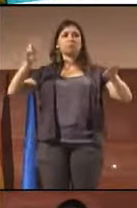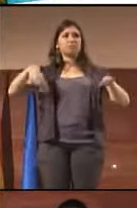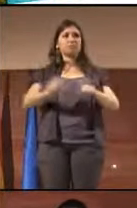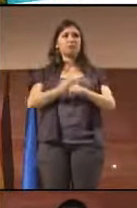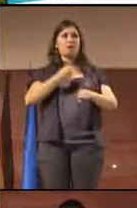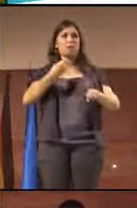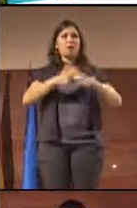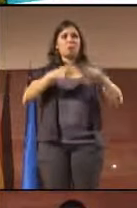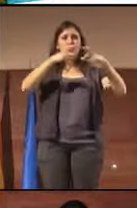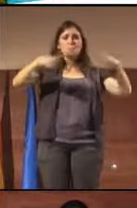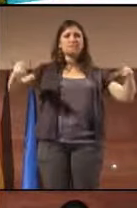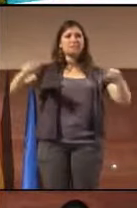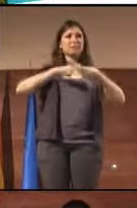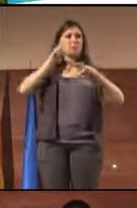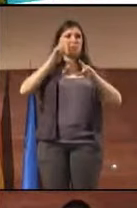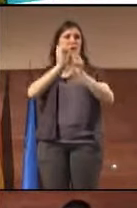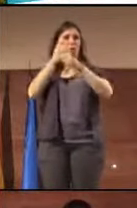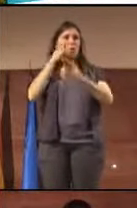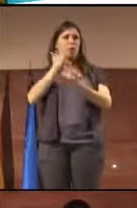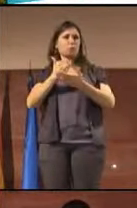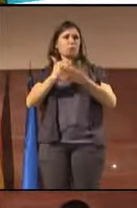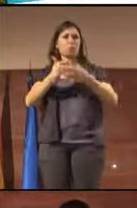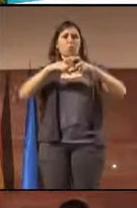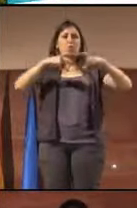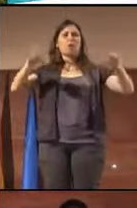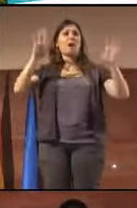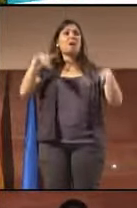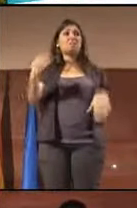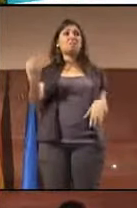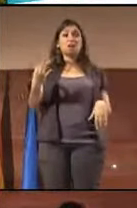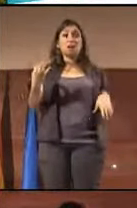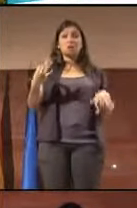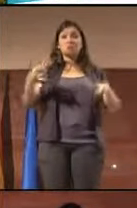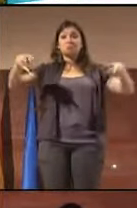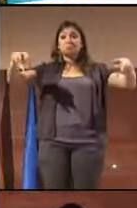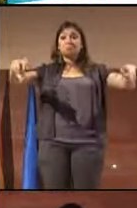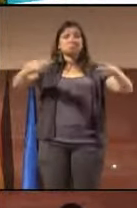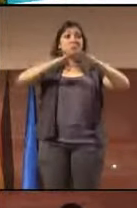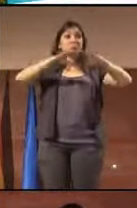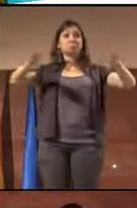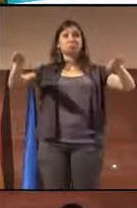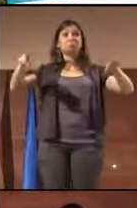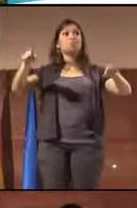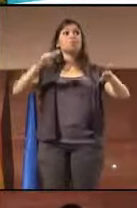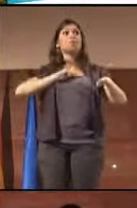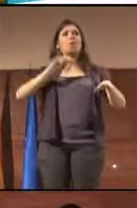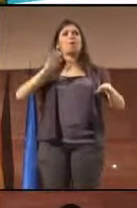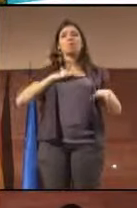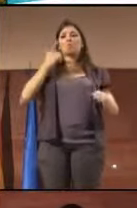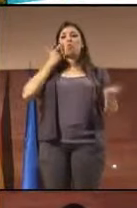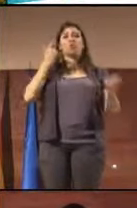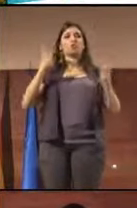hay una mesa de laboratorio, al final es una estructura que es la que te permite esa regulación en altura y la que